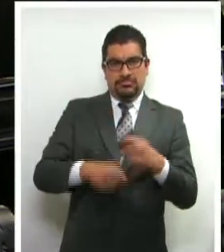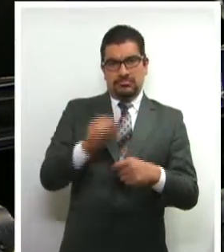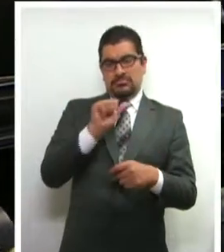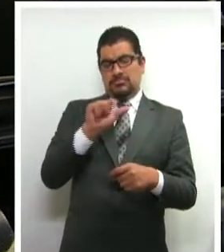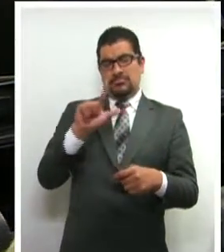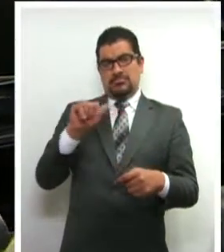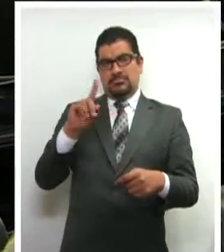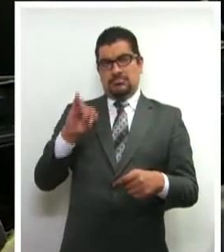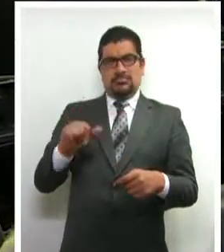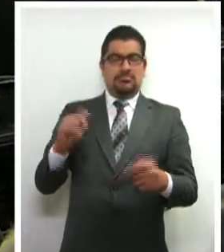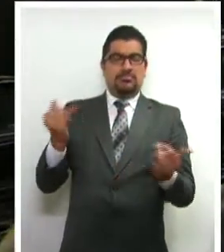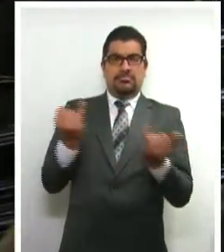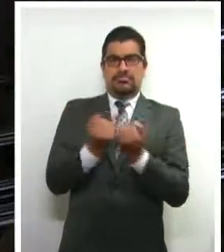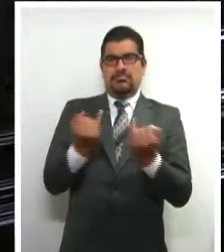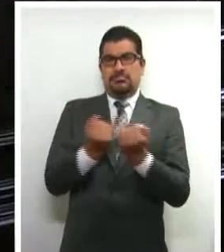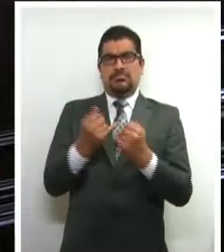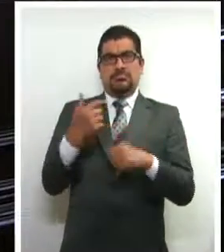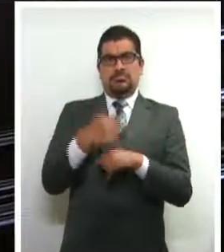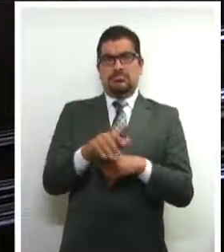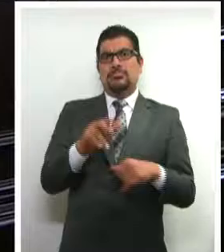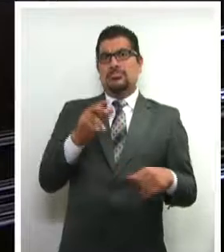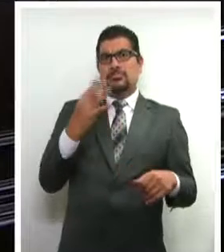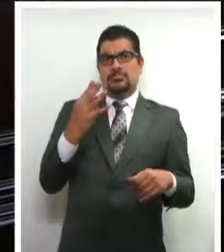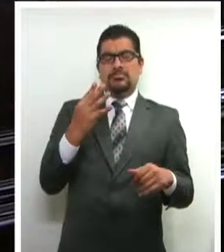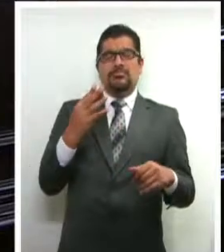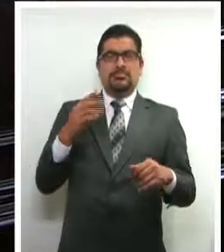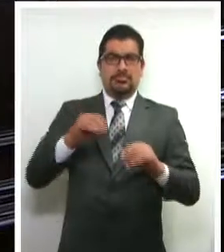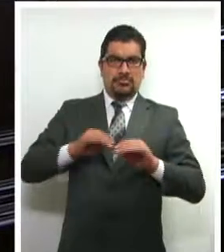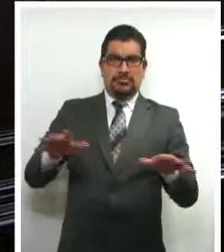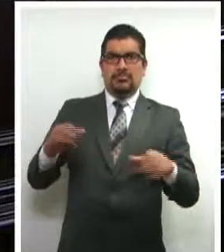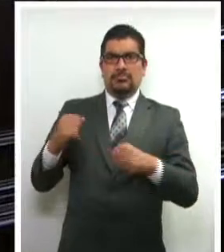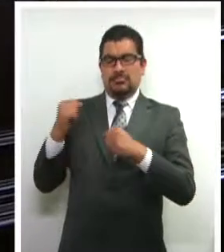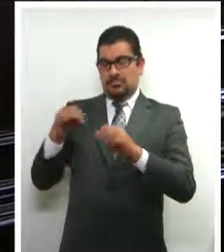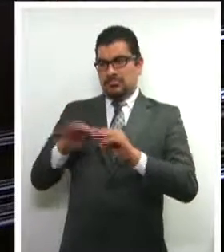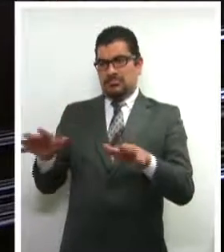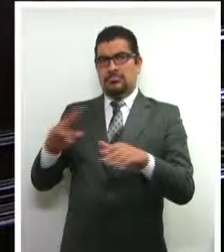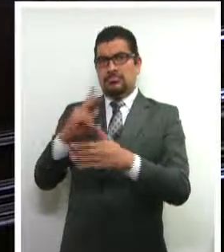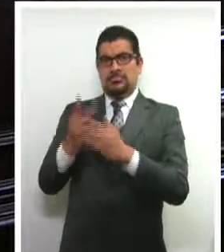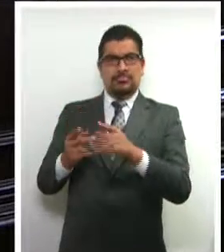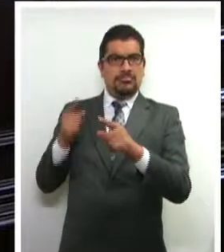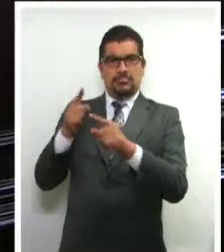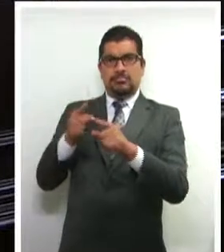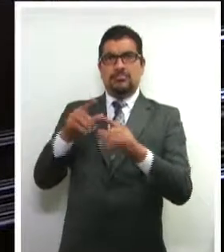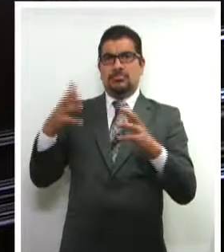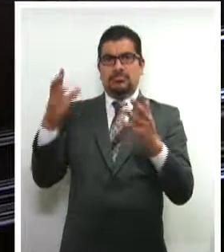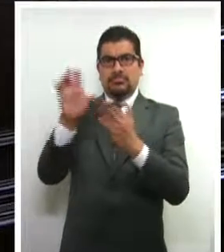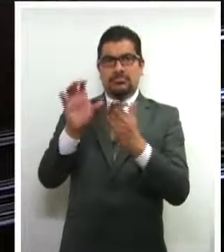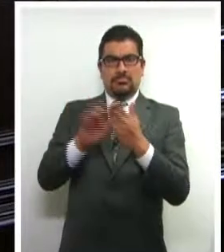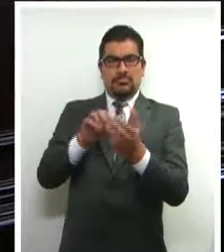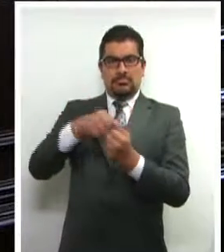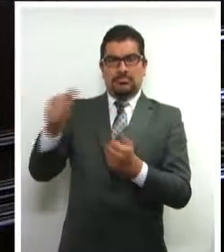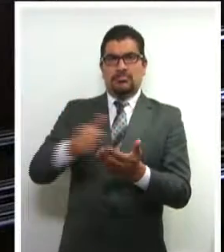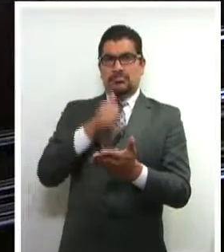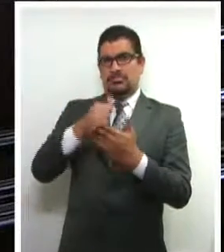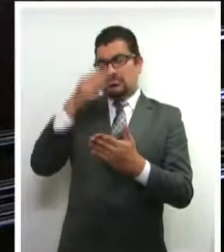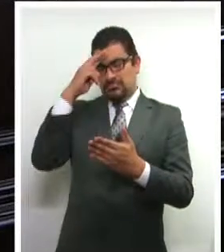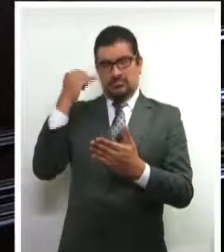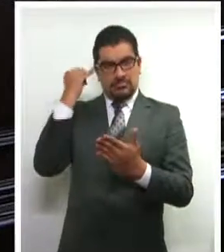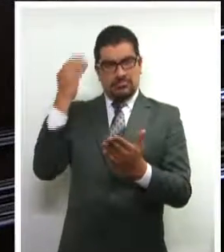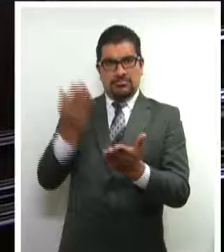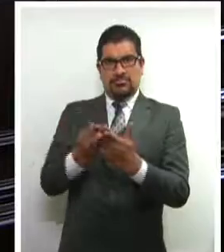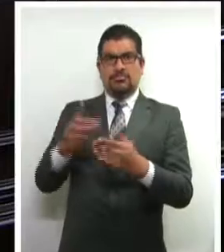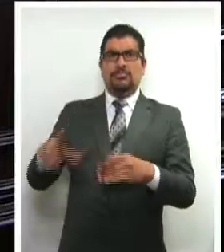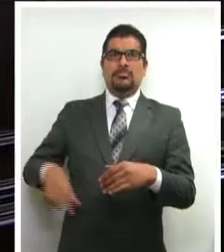alcaldías, correspondiente al título 4 de la distribución del poder del proyecto de Constitución Política de la Ciudad de México, propuesto por el